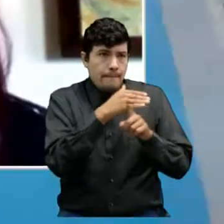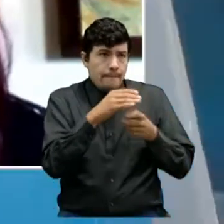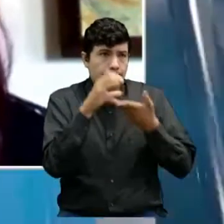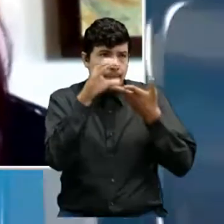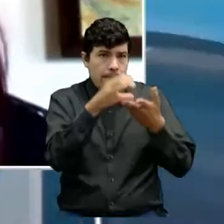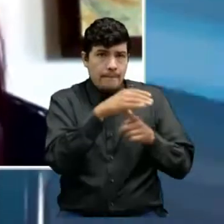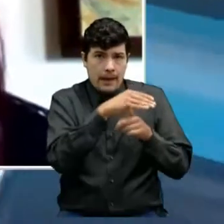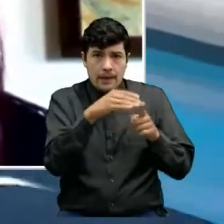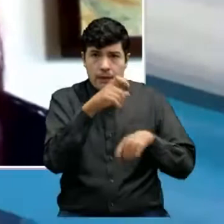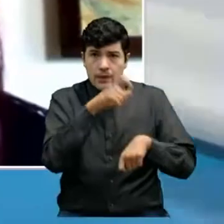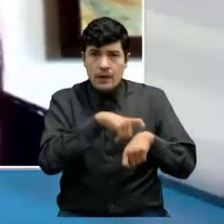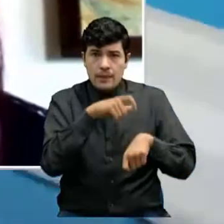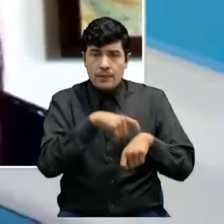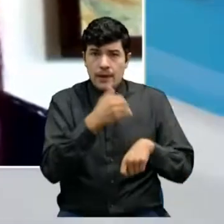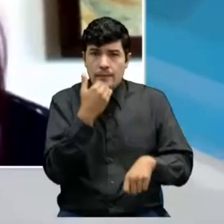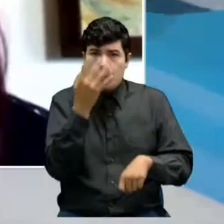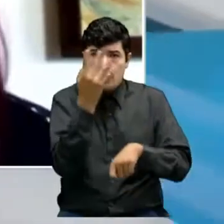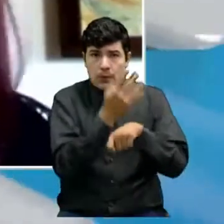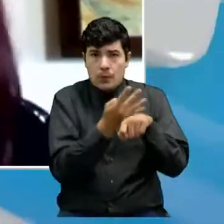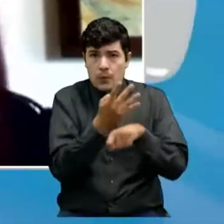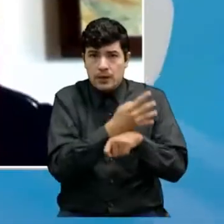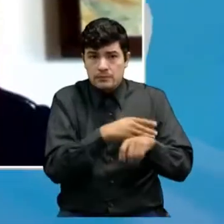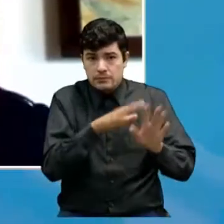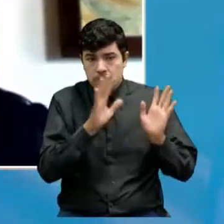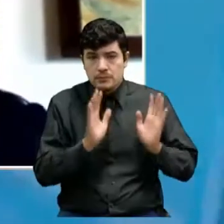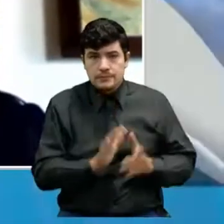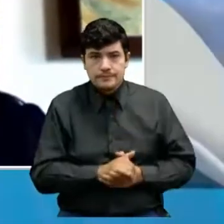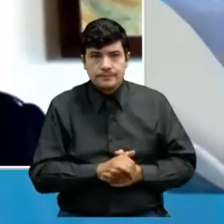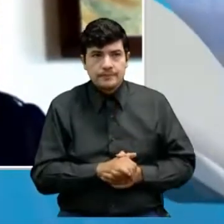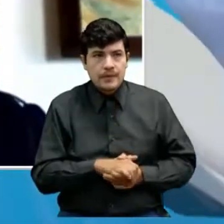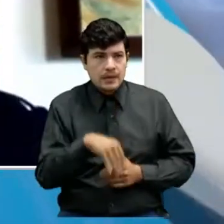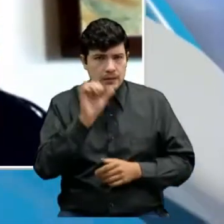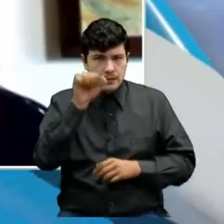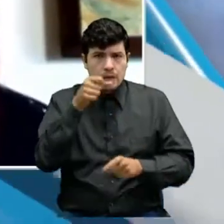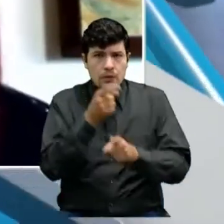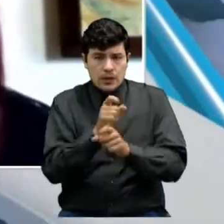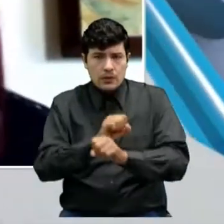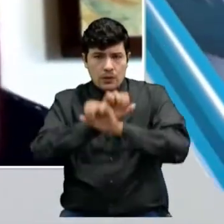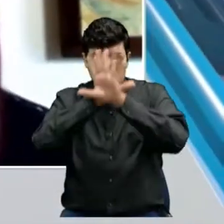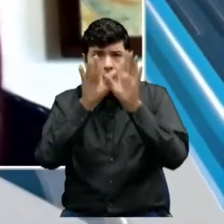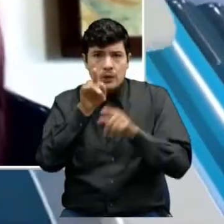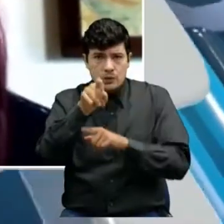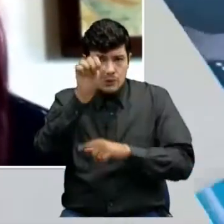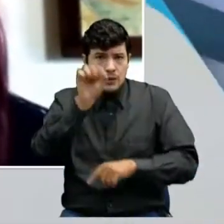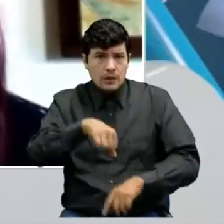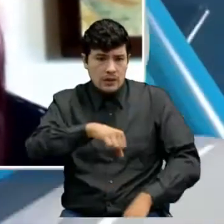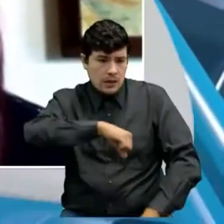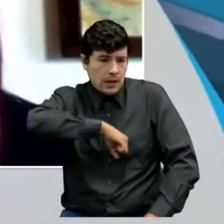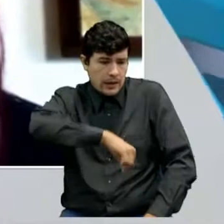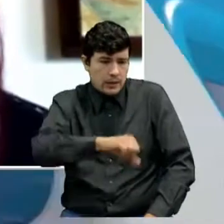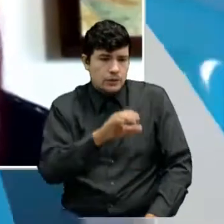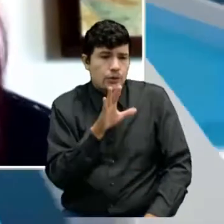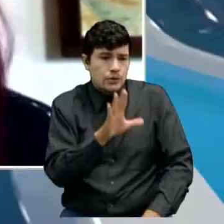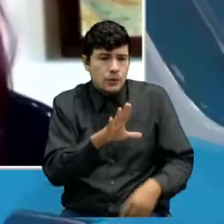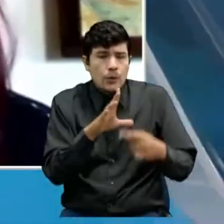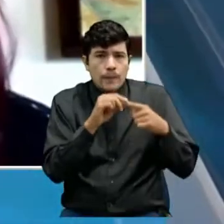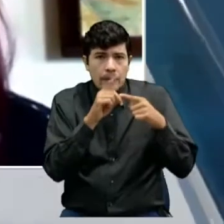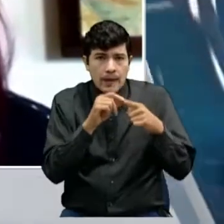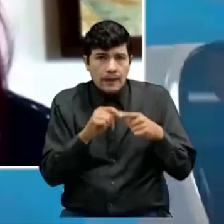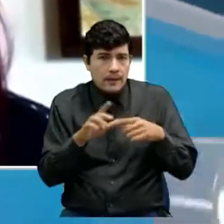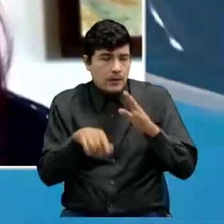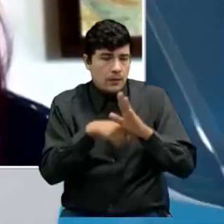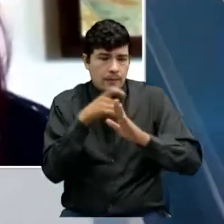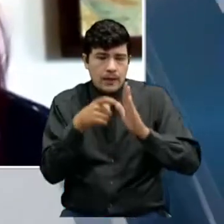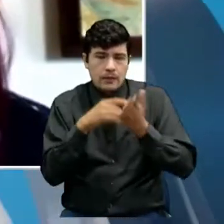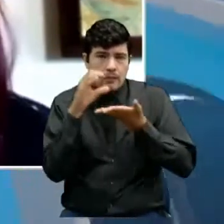medio tiempo. Imaginemos que sí. Horas. Debe ser. Y sí, debe claro, ser. Tiene derecho a su prima y a su liquidación definitiva